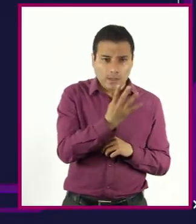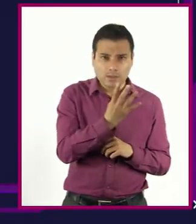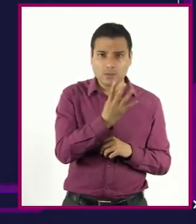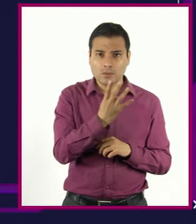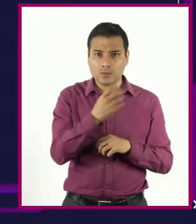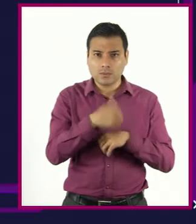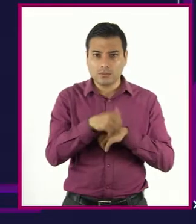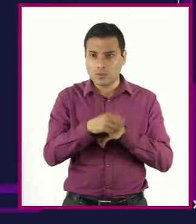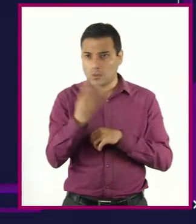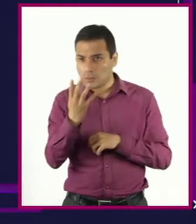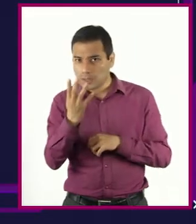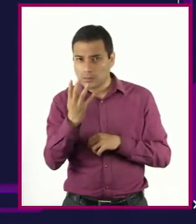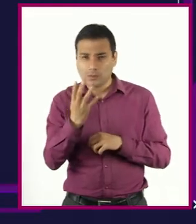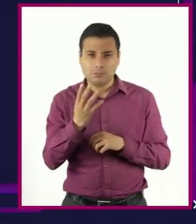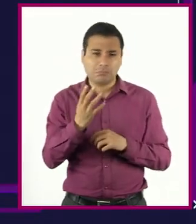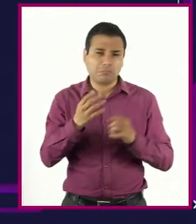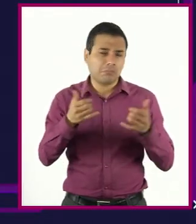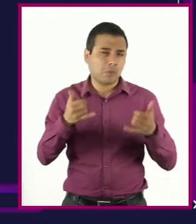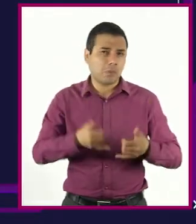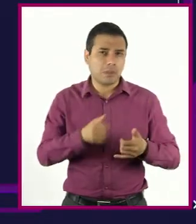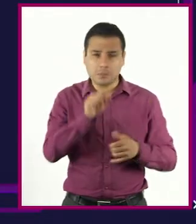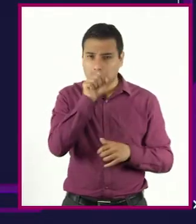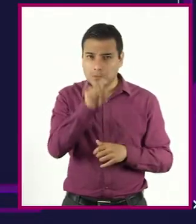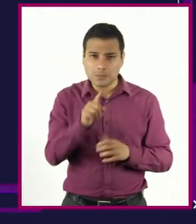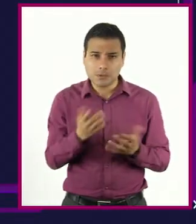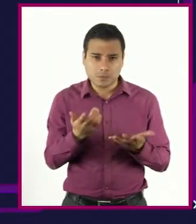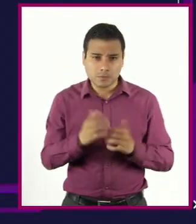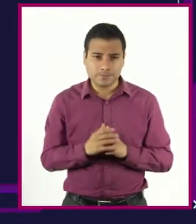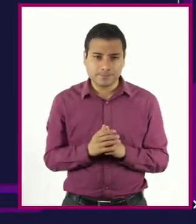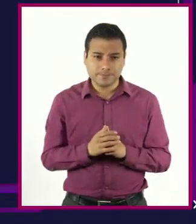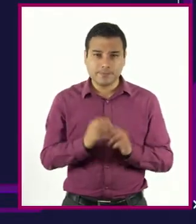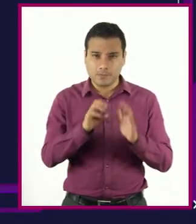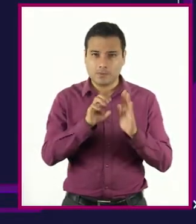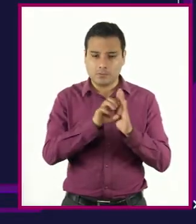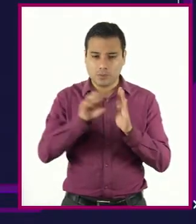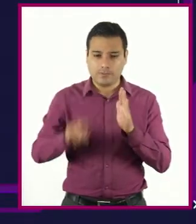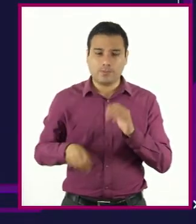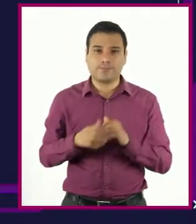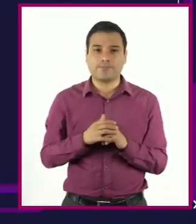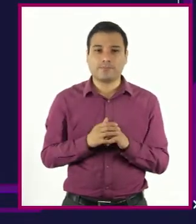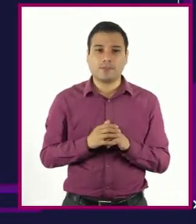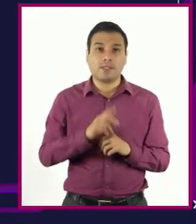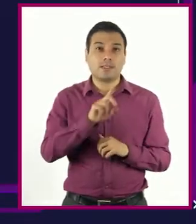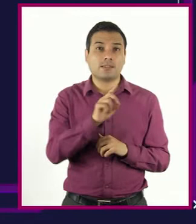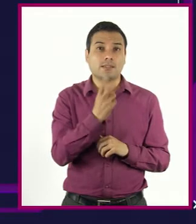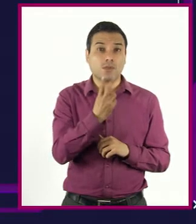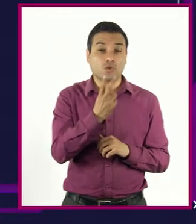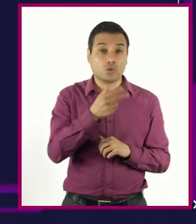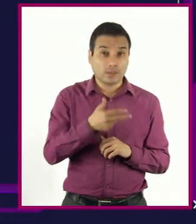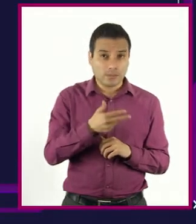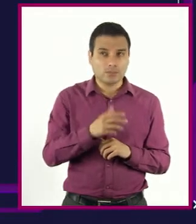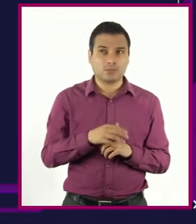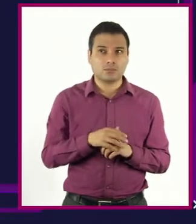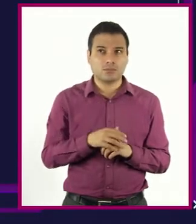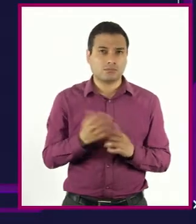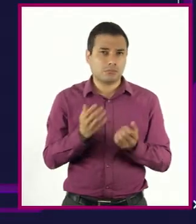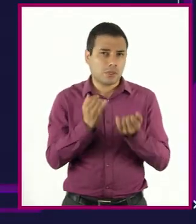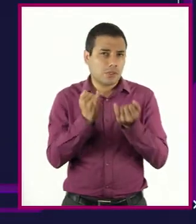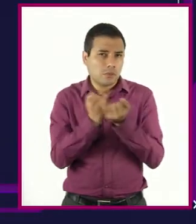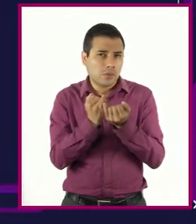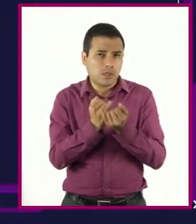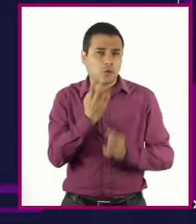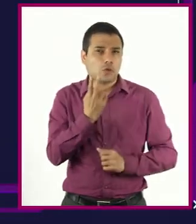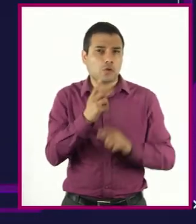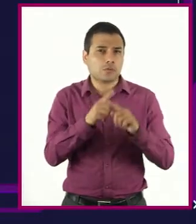sin importar cómo esté representado. Por ejemplo, 32 octavos es igual a 2 más 2,